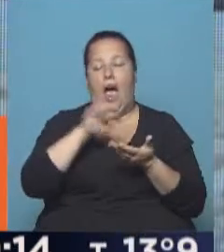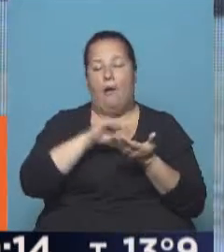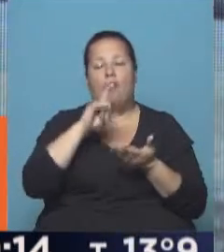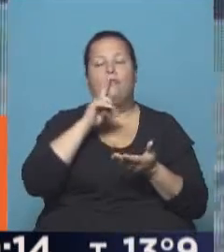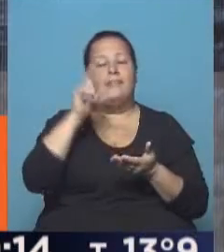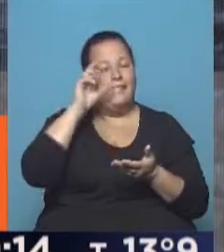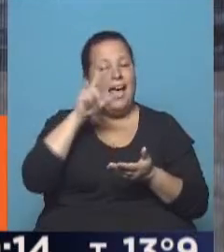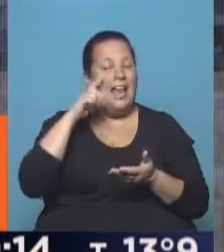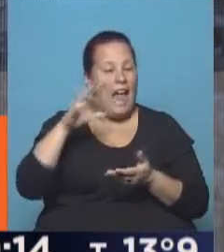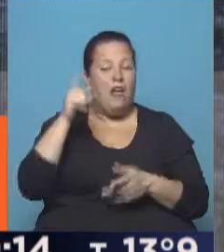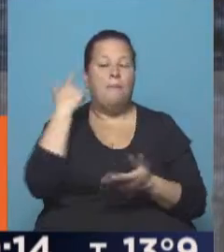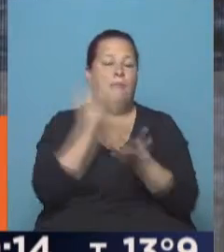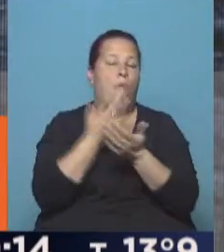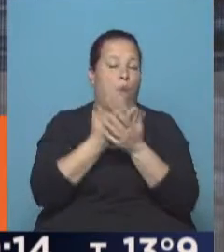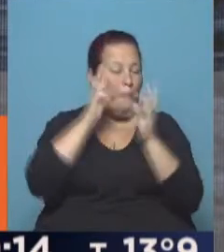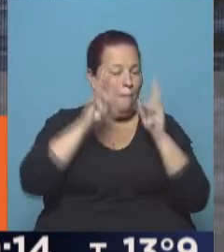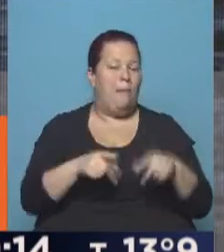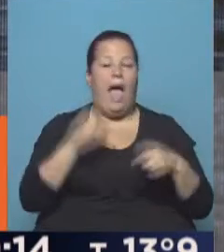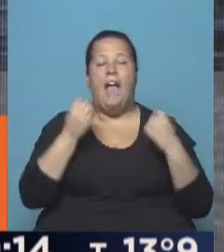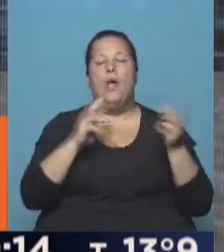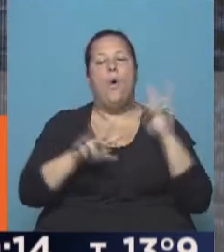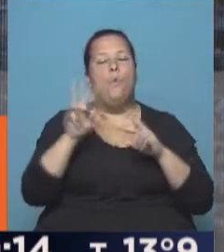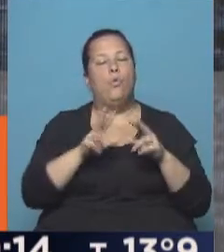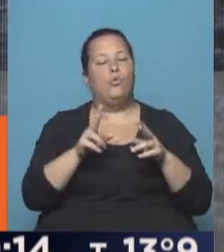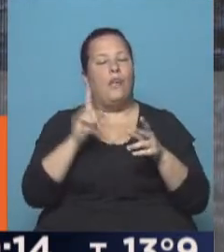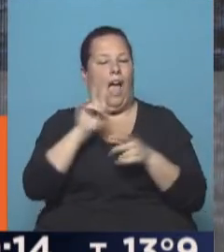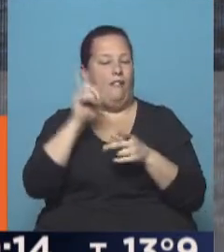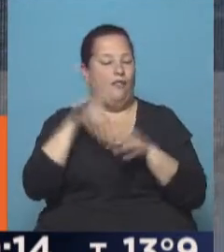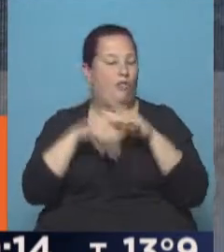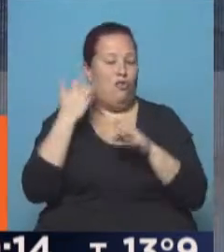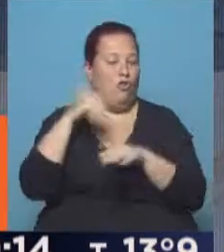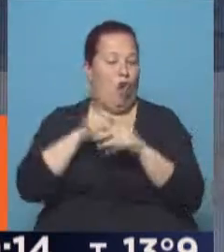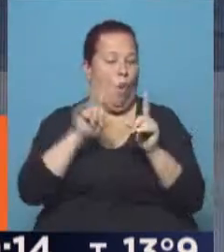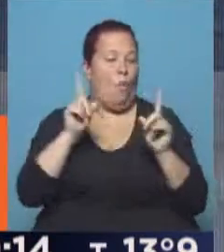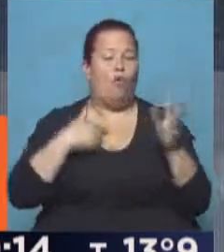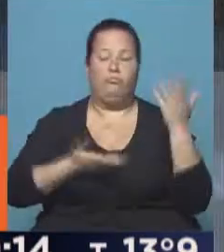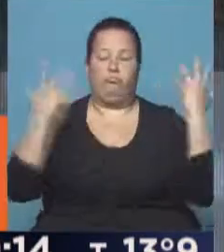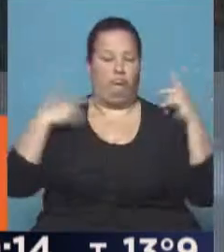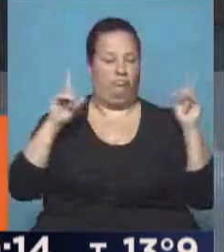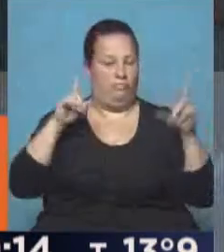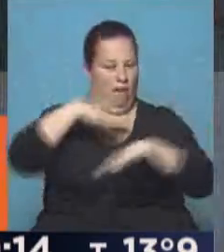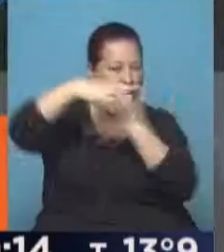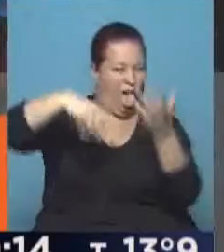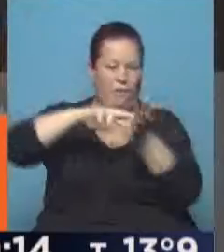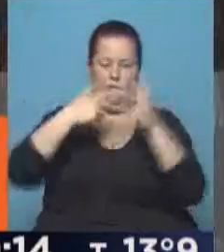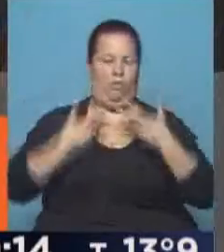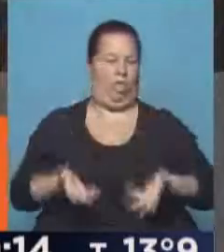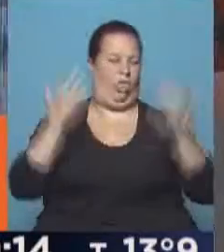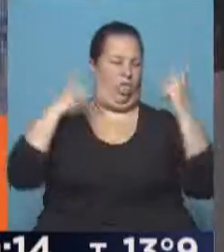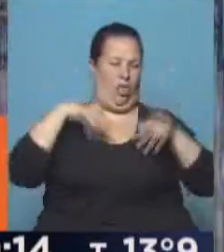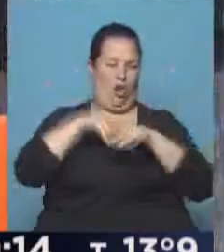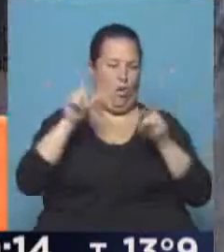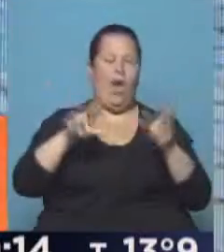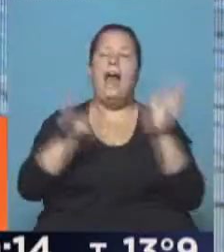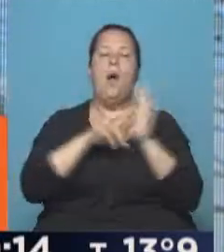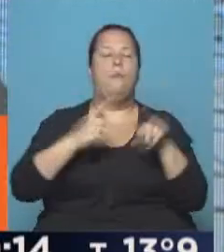quienes impulsan la idea de hacer una abstención para decir nosotros no vamos a entrar en esta discusión, las